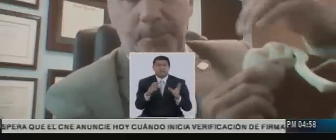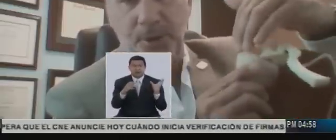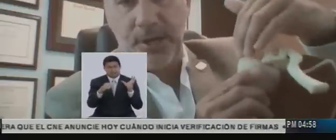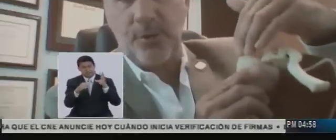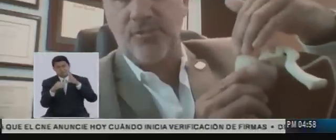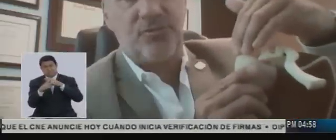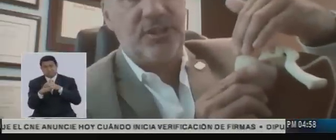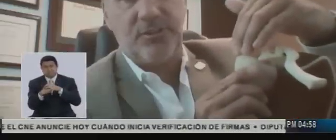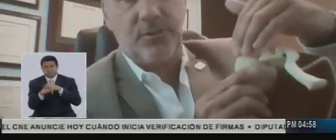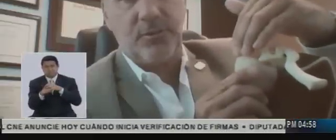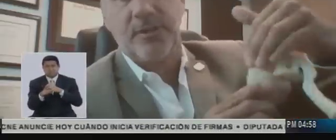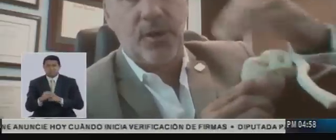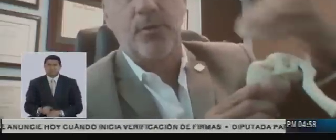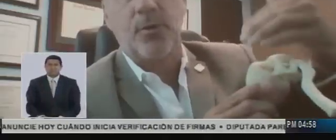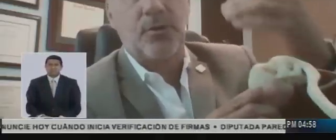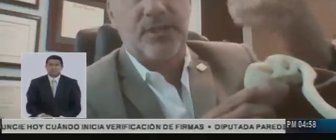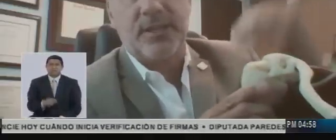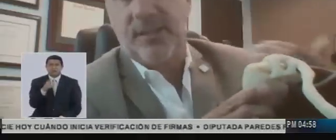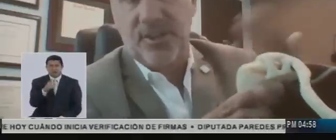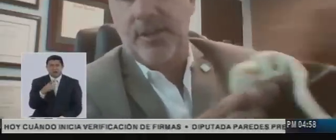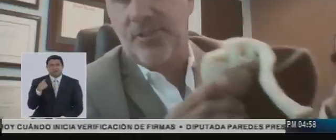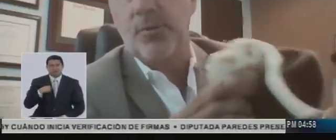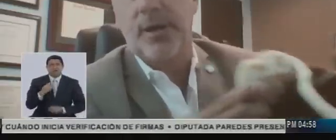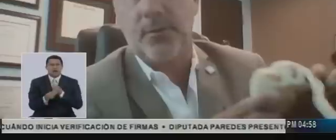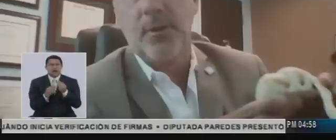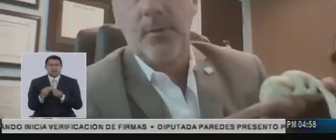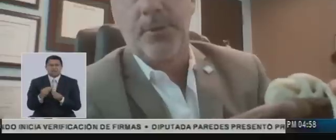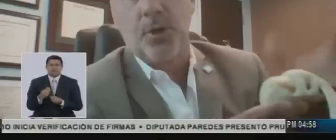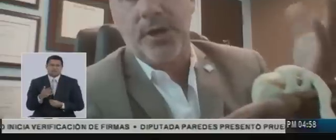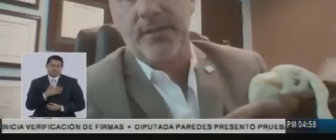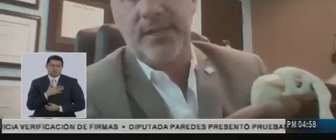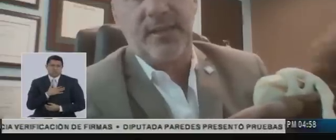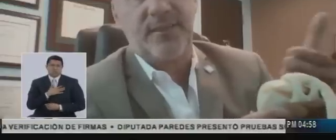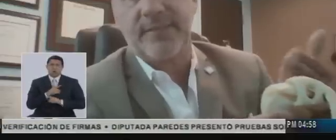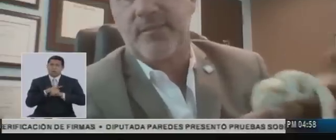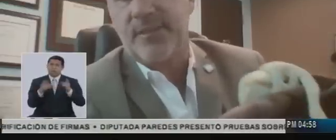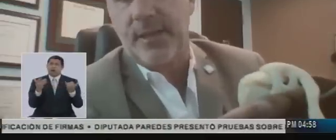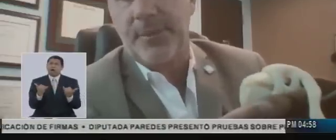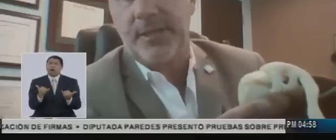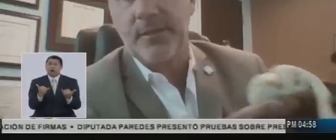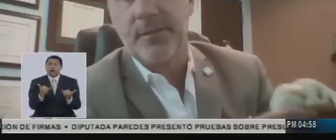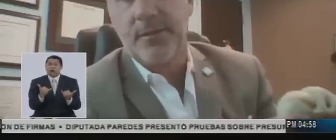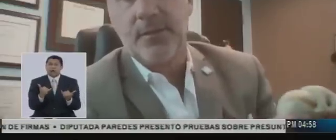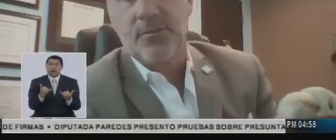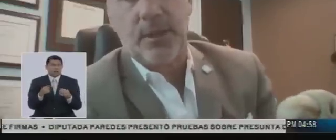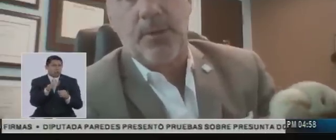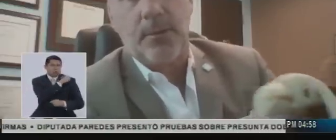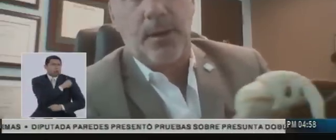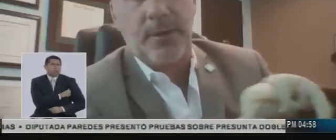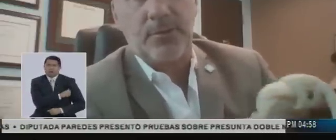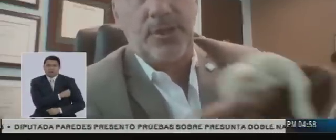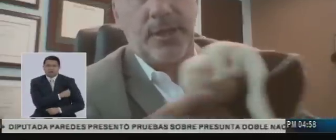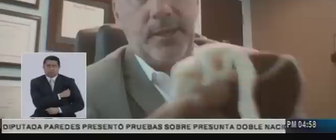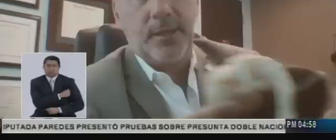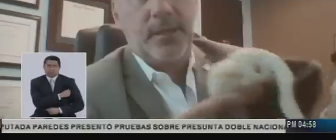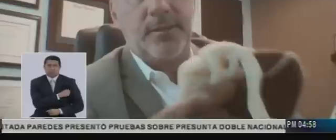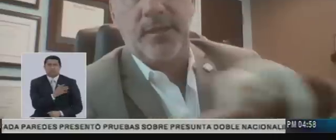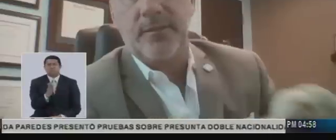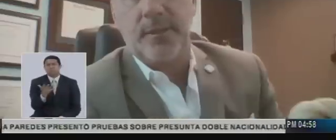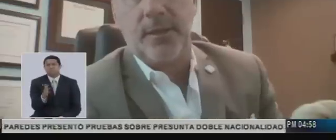tendón y ponerlo a su sitio. Eso es algo que lo tiene que hacer el cirujano. Pero hoy en día se hace sin abrir. Estamos